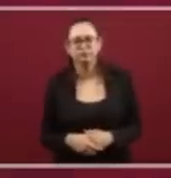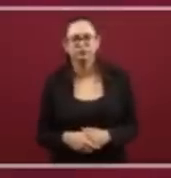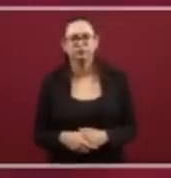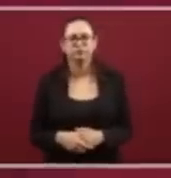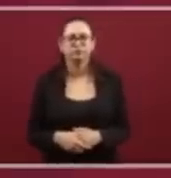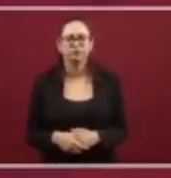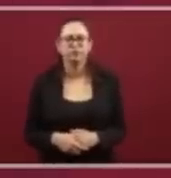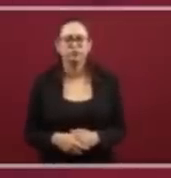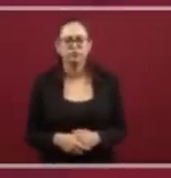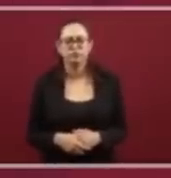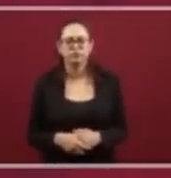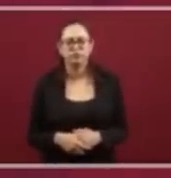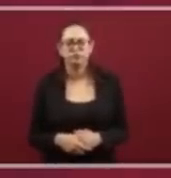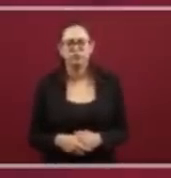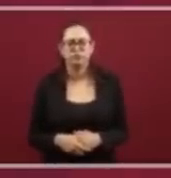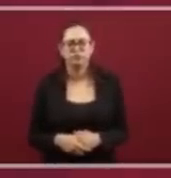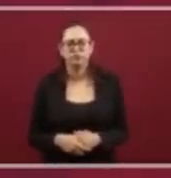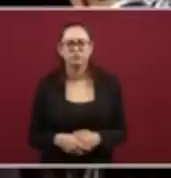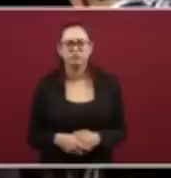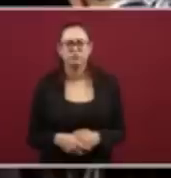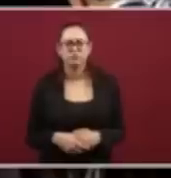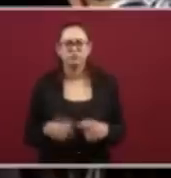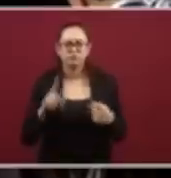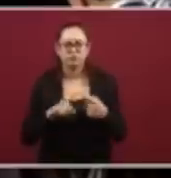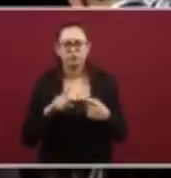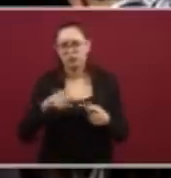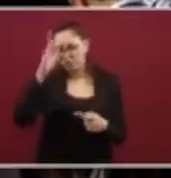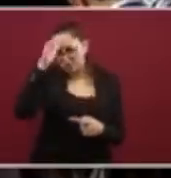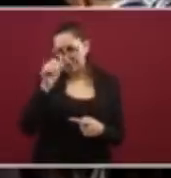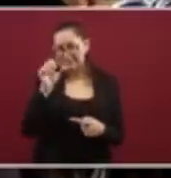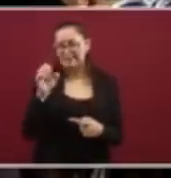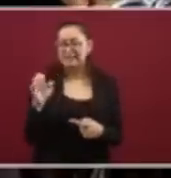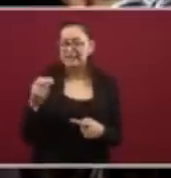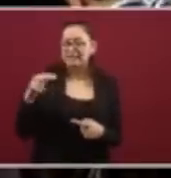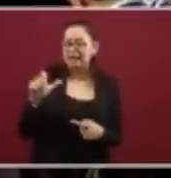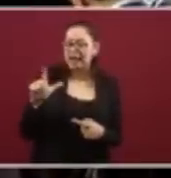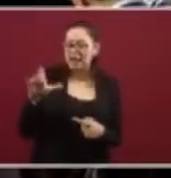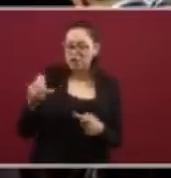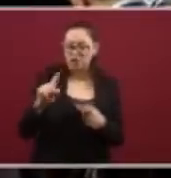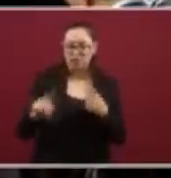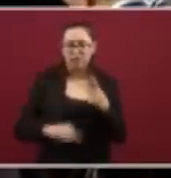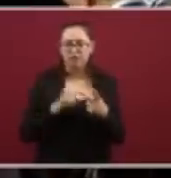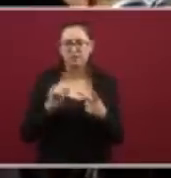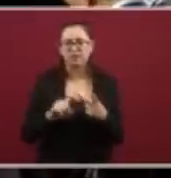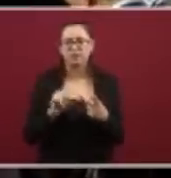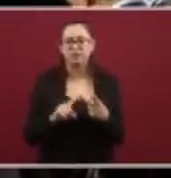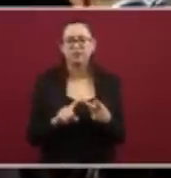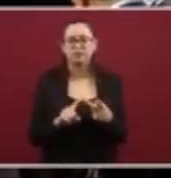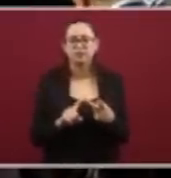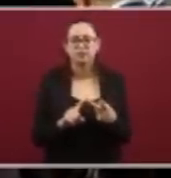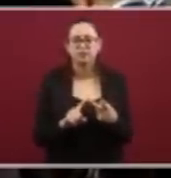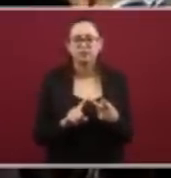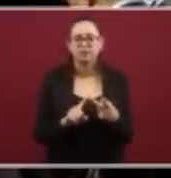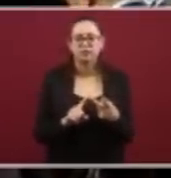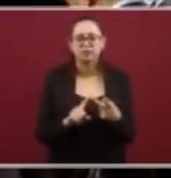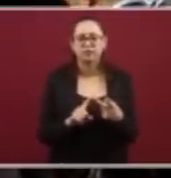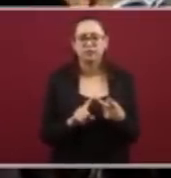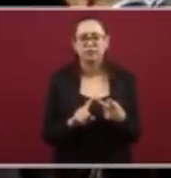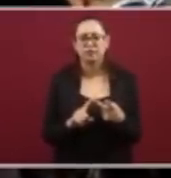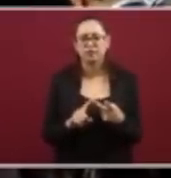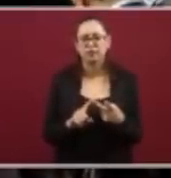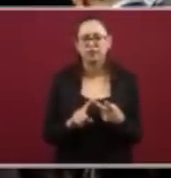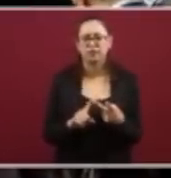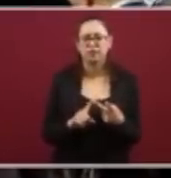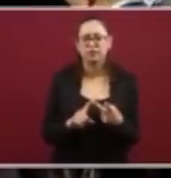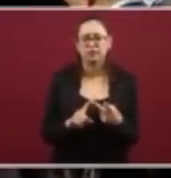1 del acuerdo de chenalhó y el otro el de la libertad a quienes éste